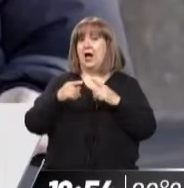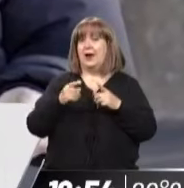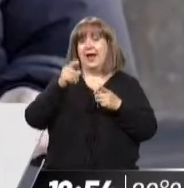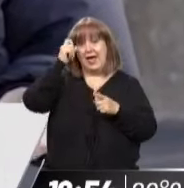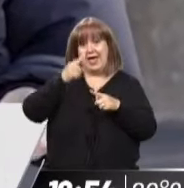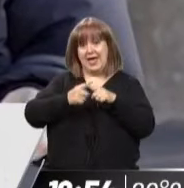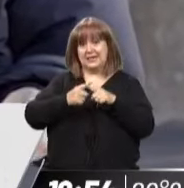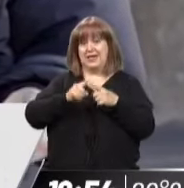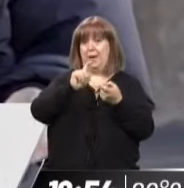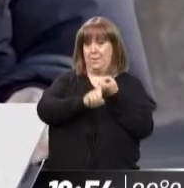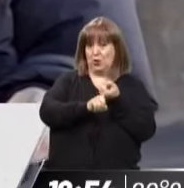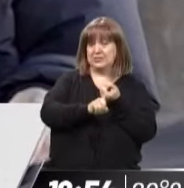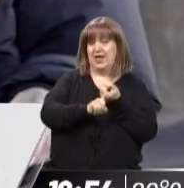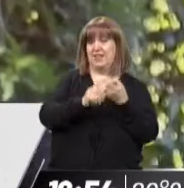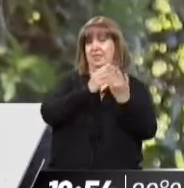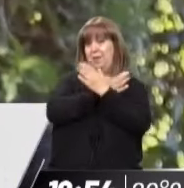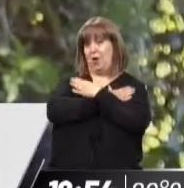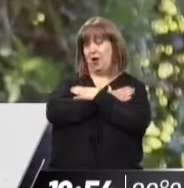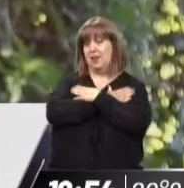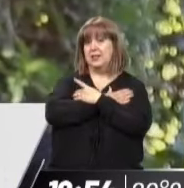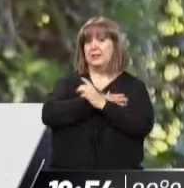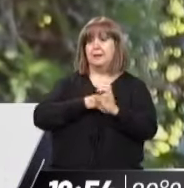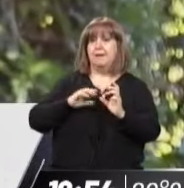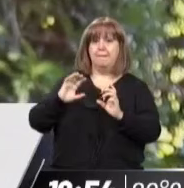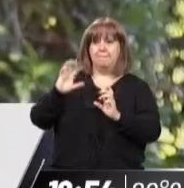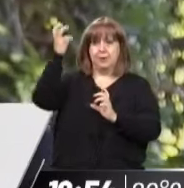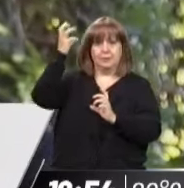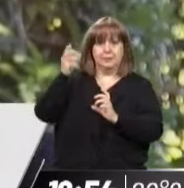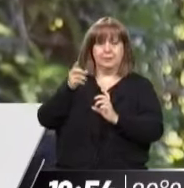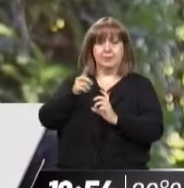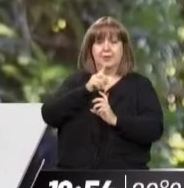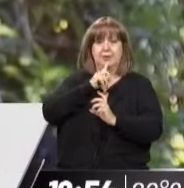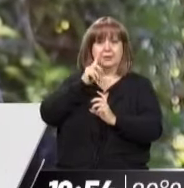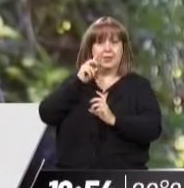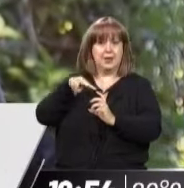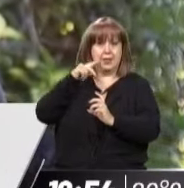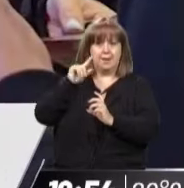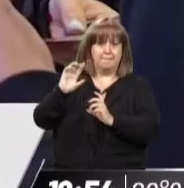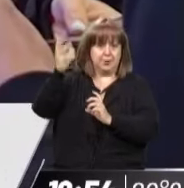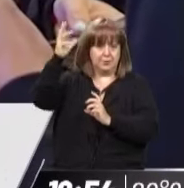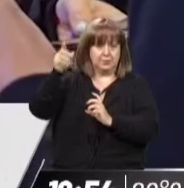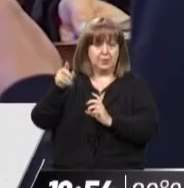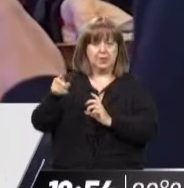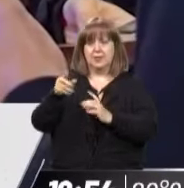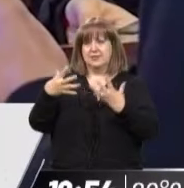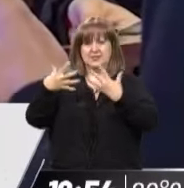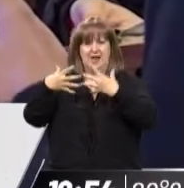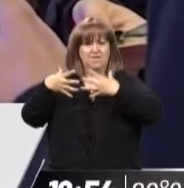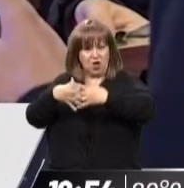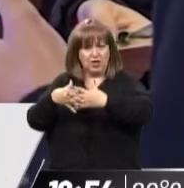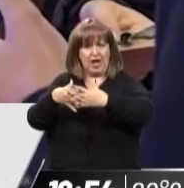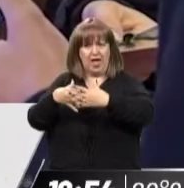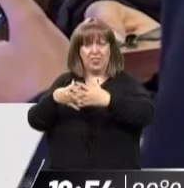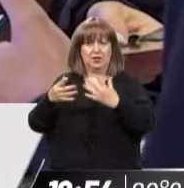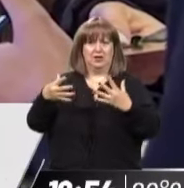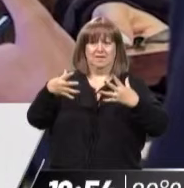es decir, la ex de De Paul, se enojó con Tini, habló por todos los medios nacionales. Se han bloqueado. Ella dice que Tini la